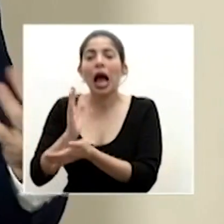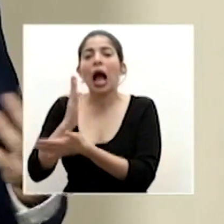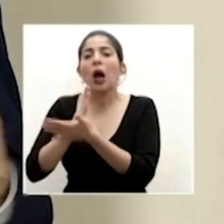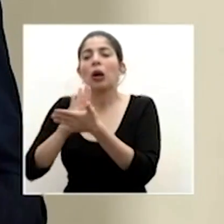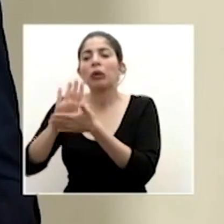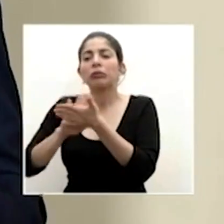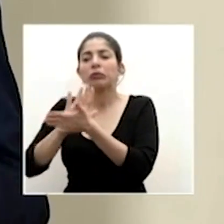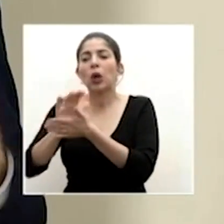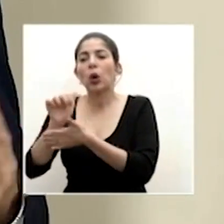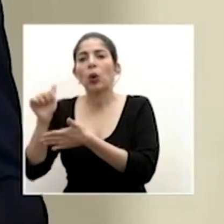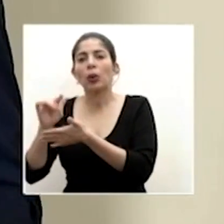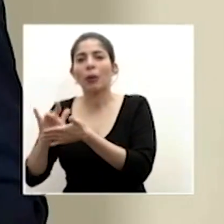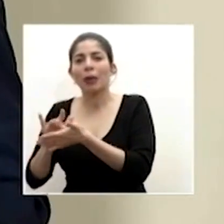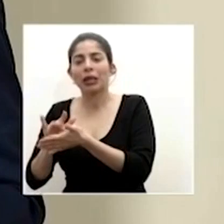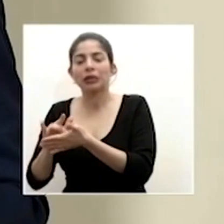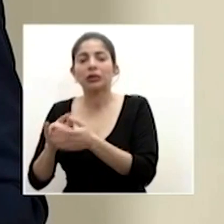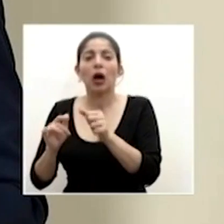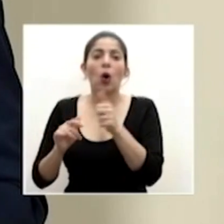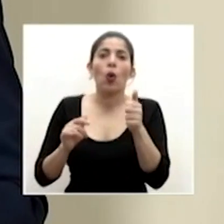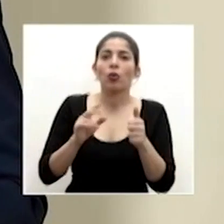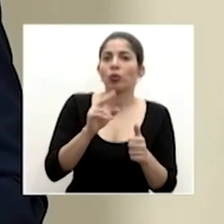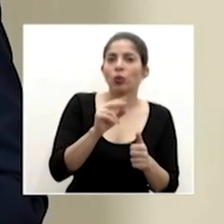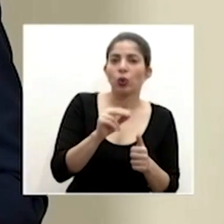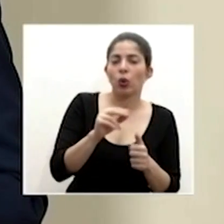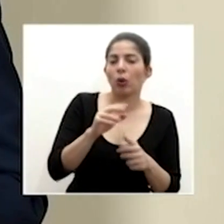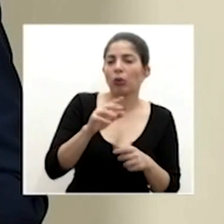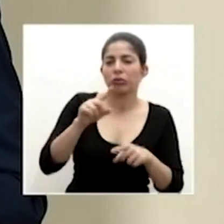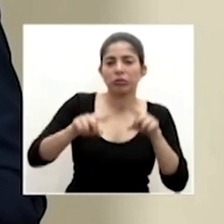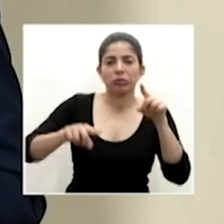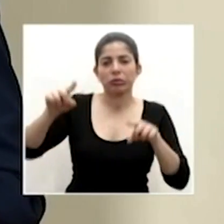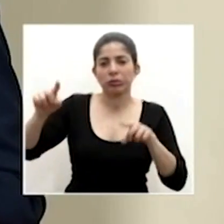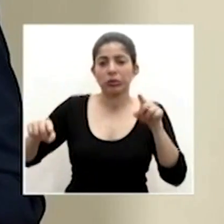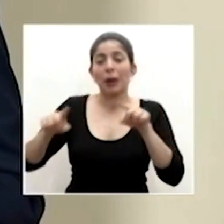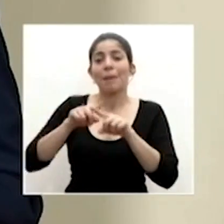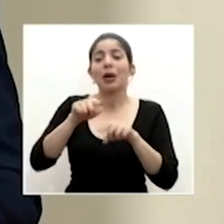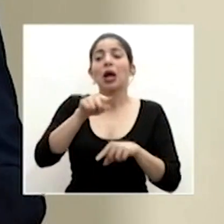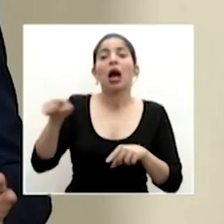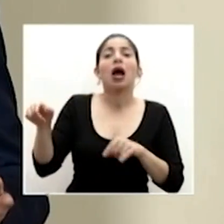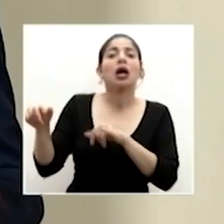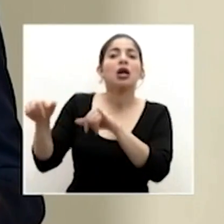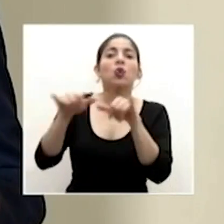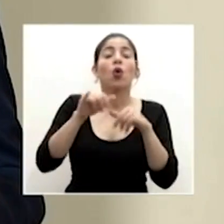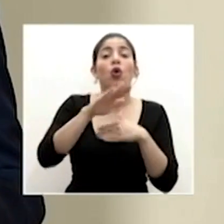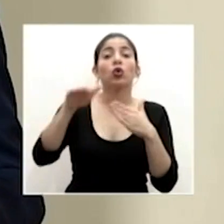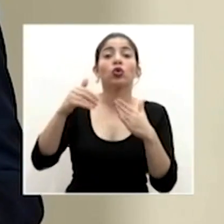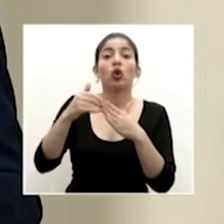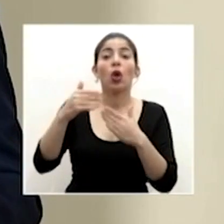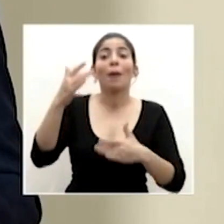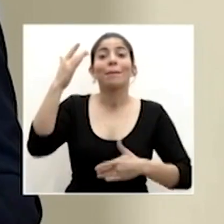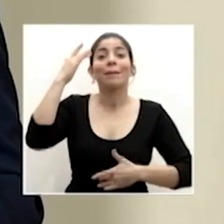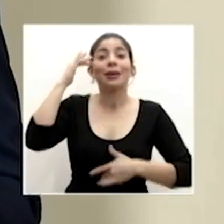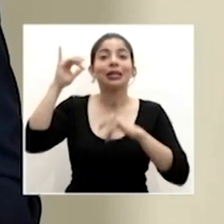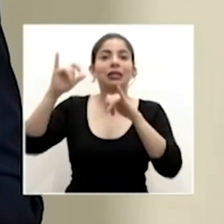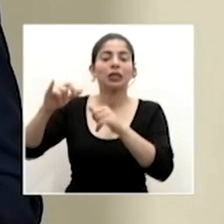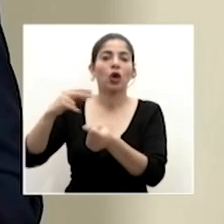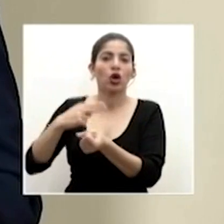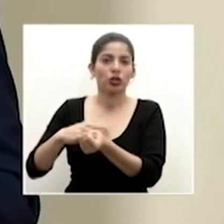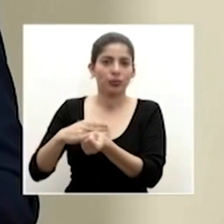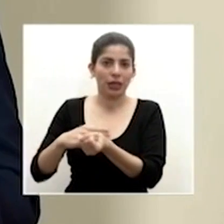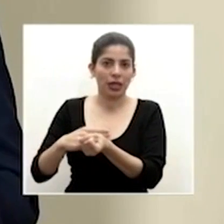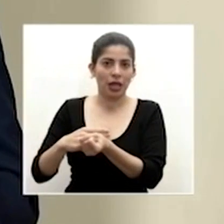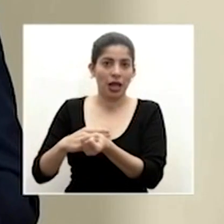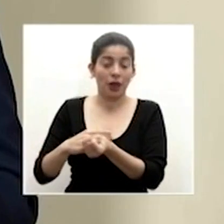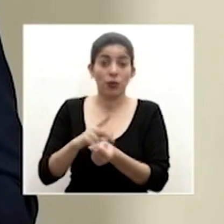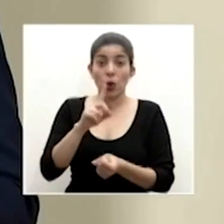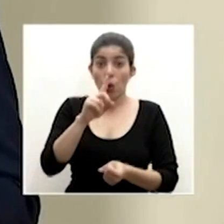mezclados con otros medicamentos, otros no, pero tienen algo en común, todos son pacientes hospitalizados.